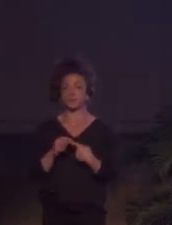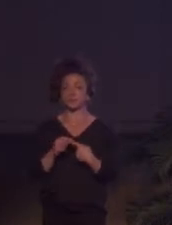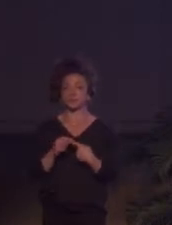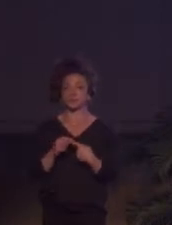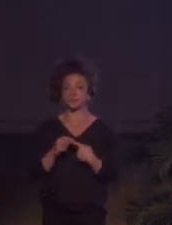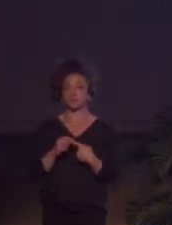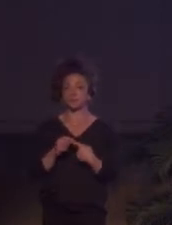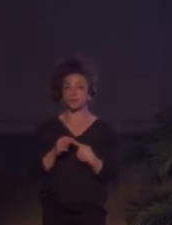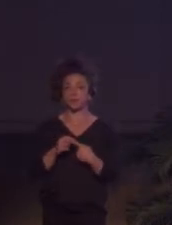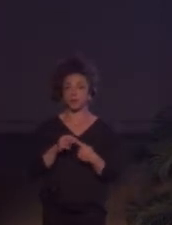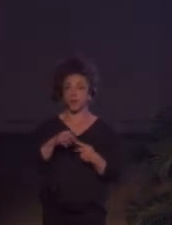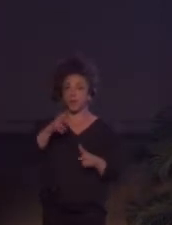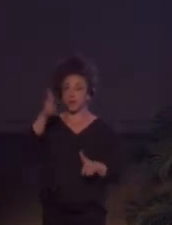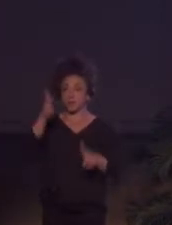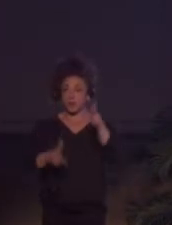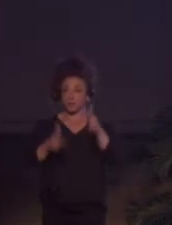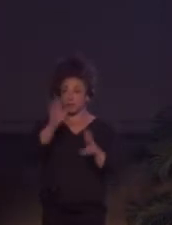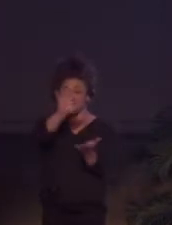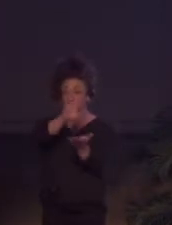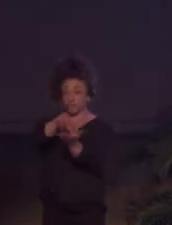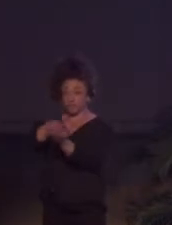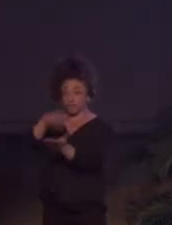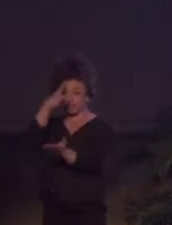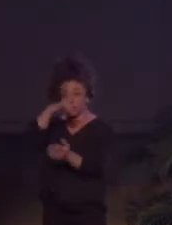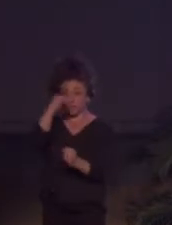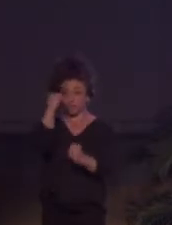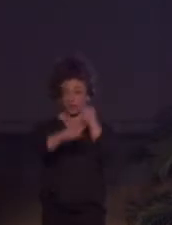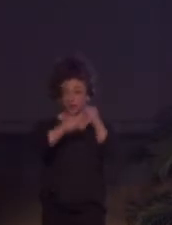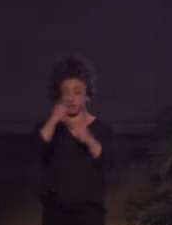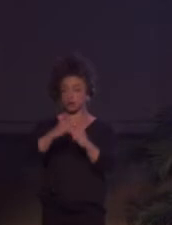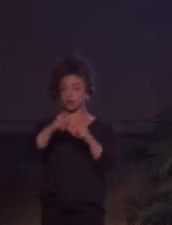ba, bertan pasatzen zena kontatu nahi izan genuen, ez hainbeste